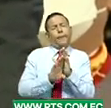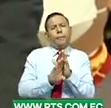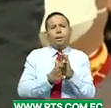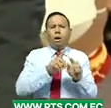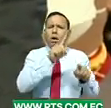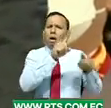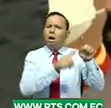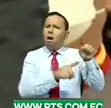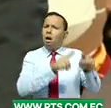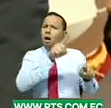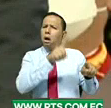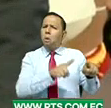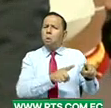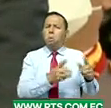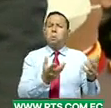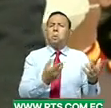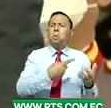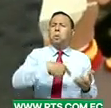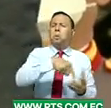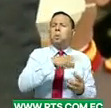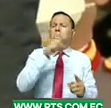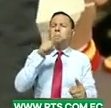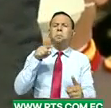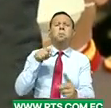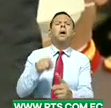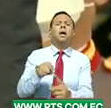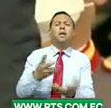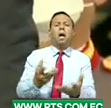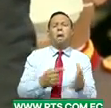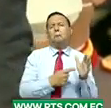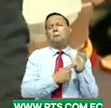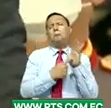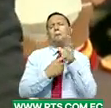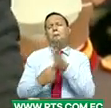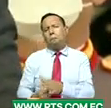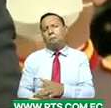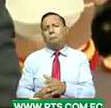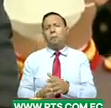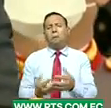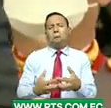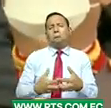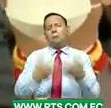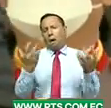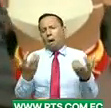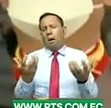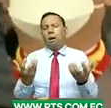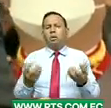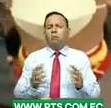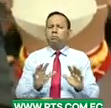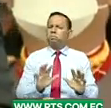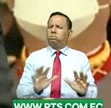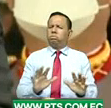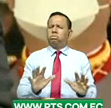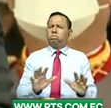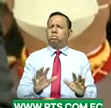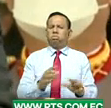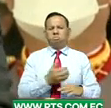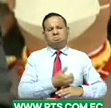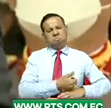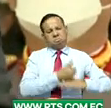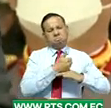ciertas voces que pretenden sumirnos en el despotismo, el